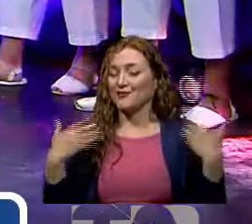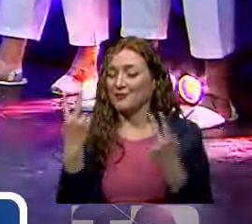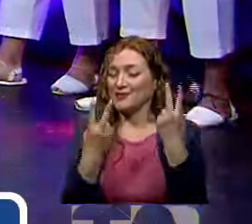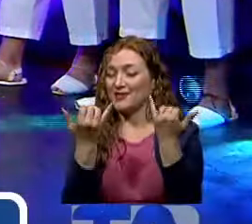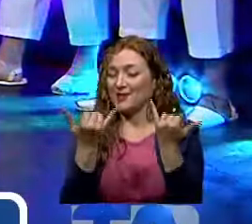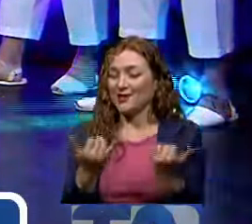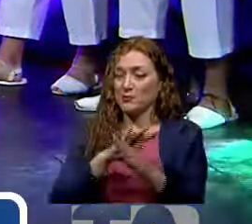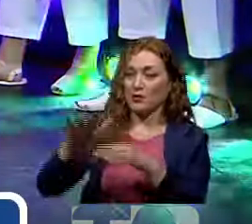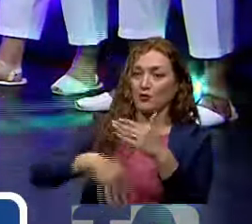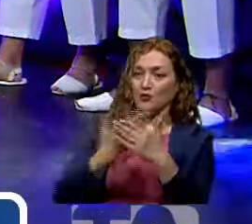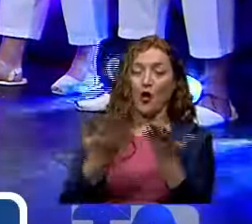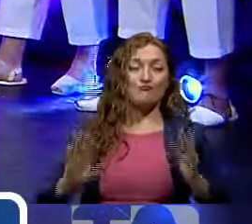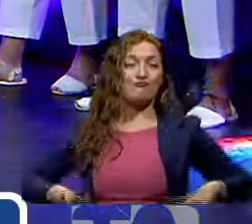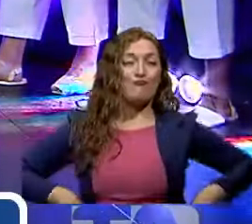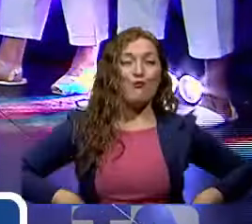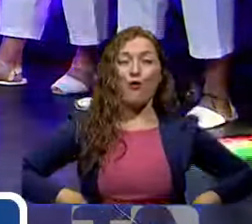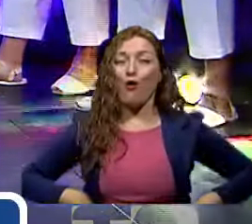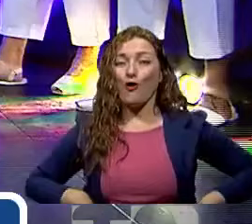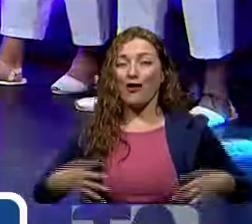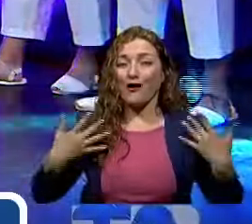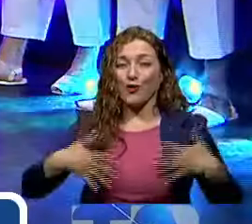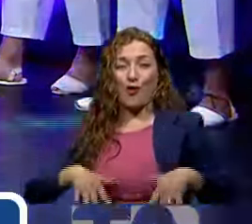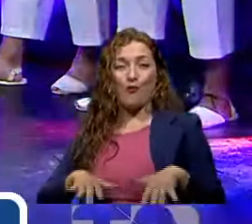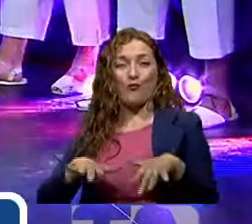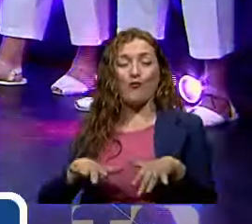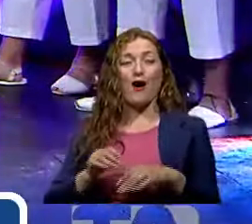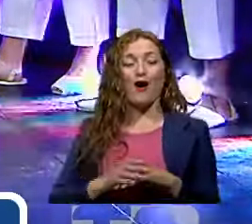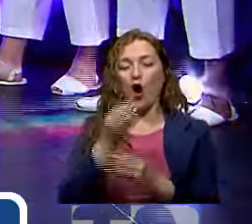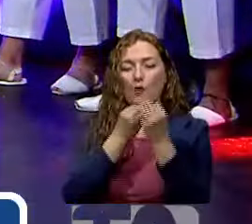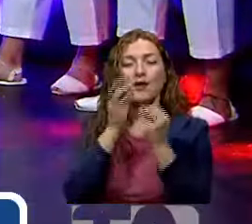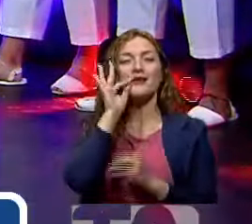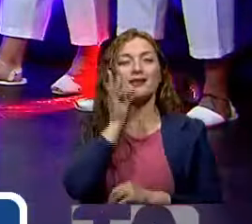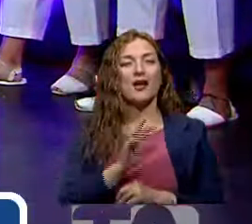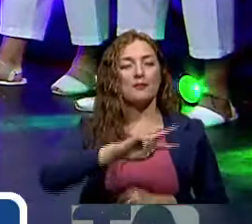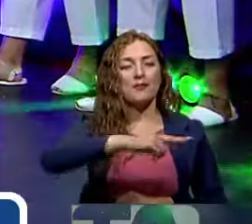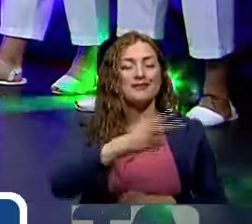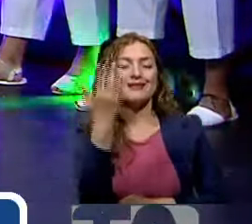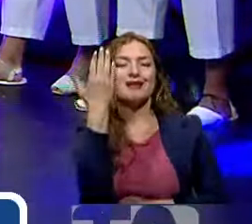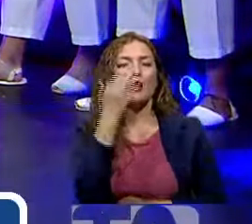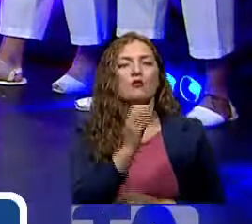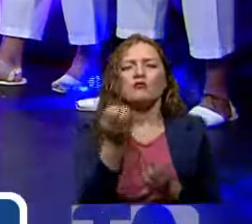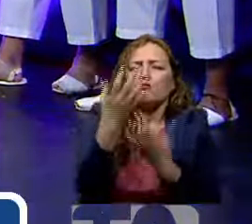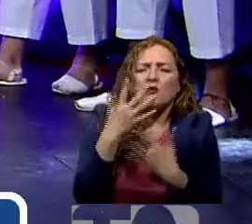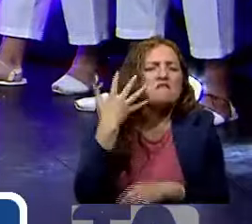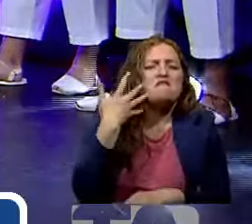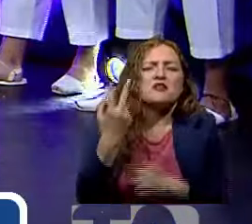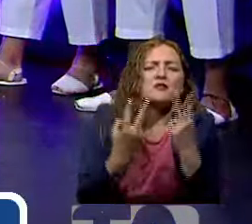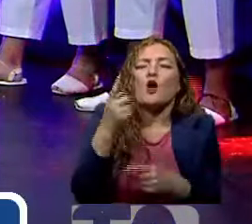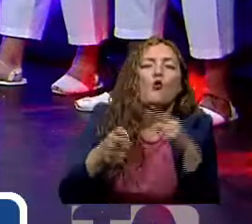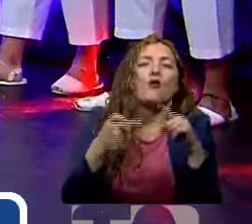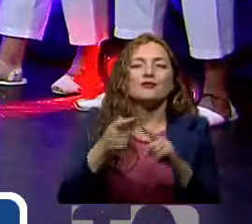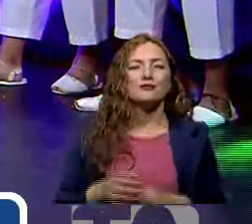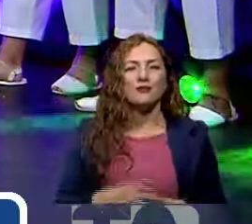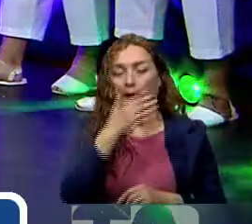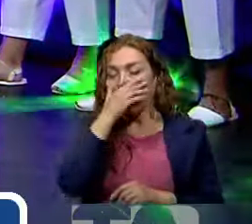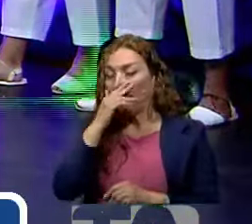este verano de moda, comida rica y mucho cariño por allá. Vicealcaldesa, bienvenida. Cuénteme, ¿cuándo son las fechas exactas para visitar a Tuntaqui? Sí,